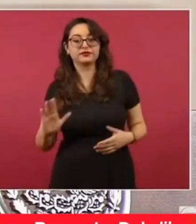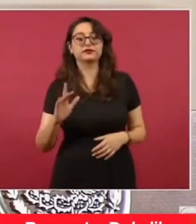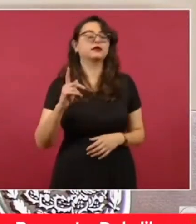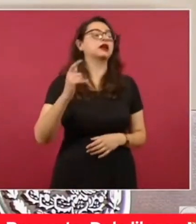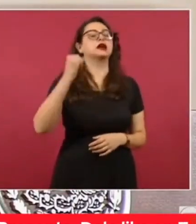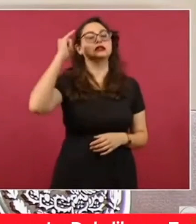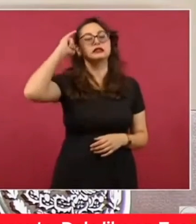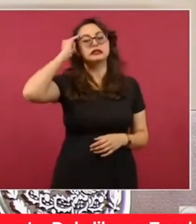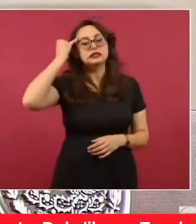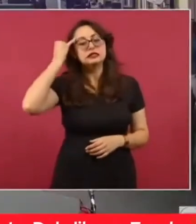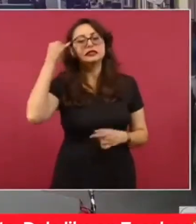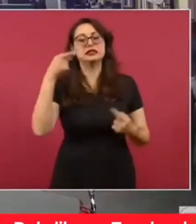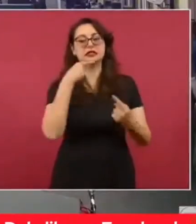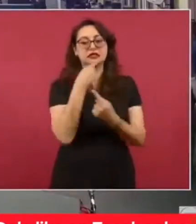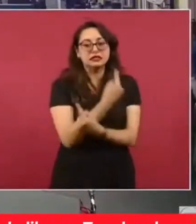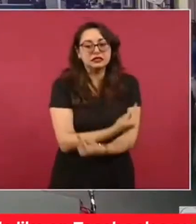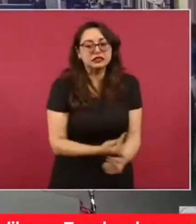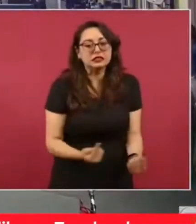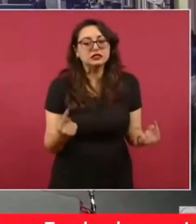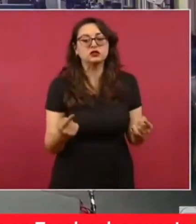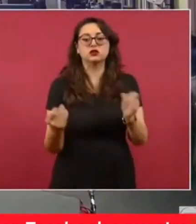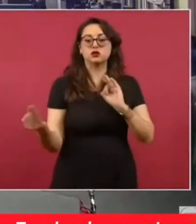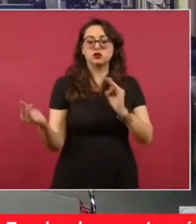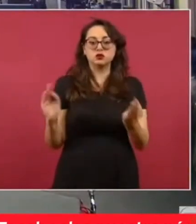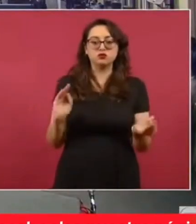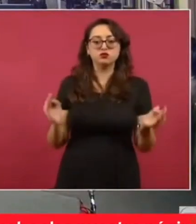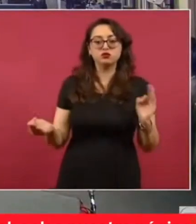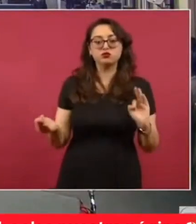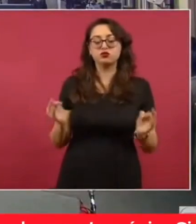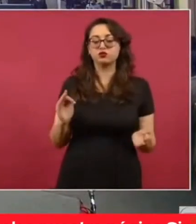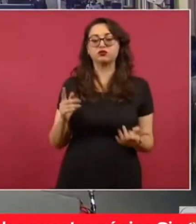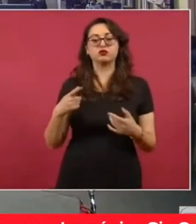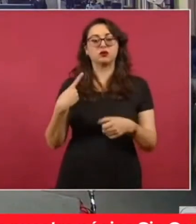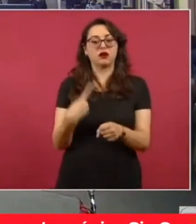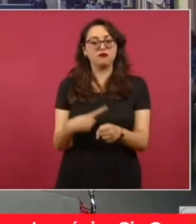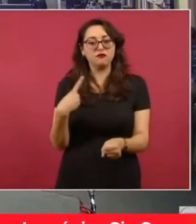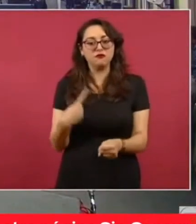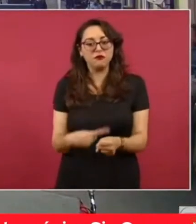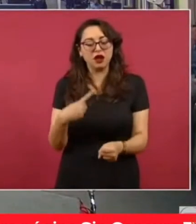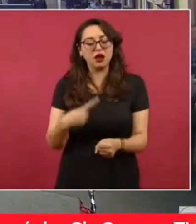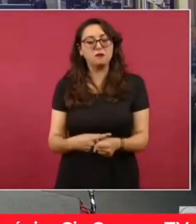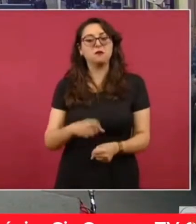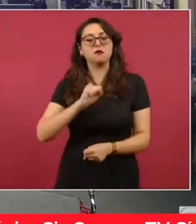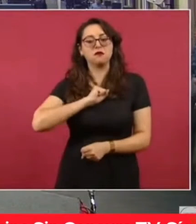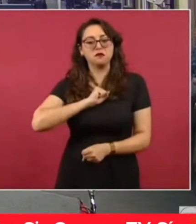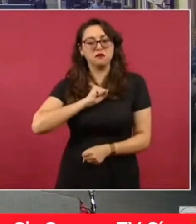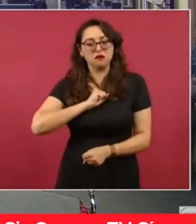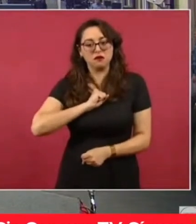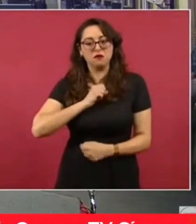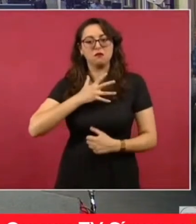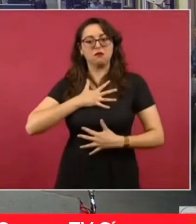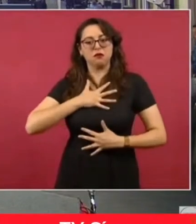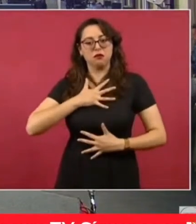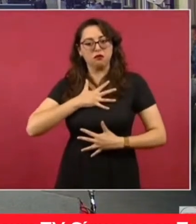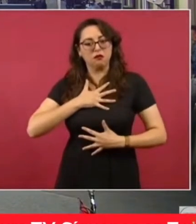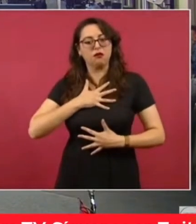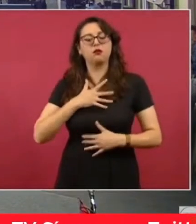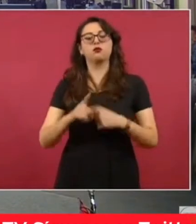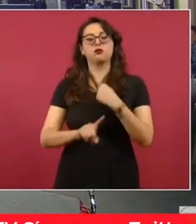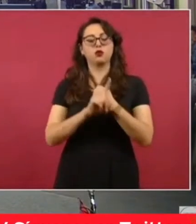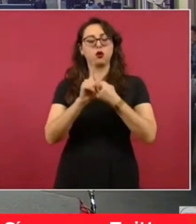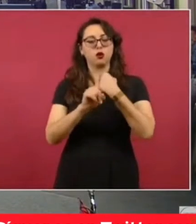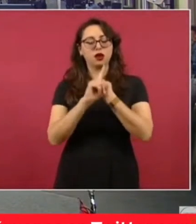niños y a la salud de la gente que vive cerca de esas zonas por los pueblos que ya está ya hay una de más ya hay una demanda en en los juzgados